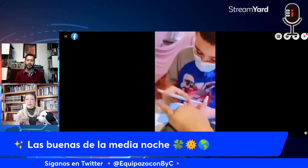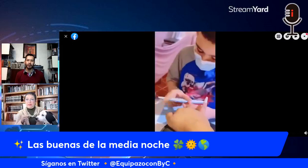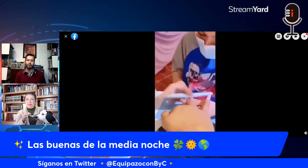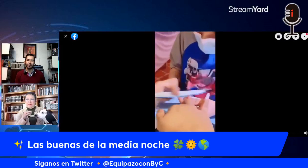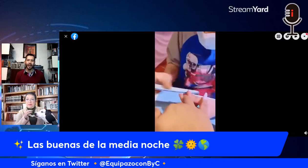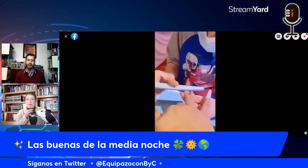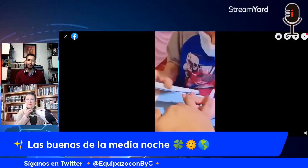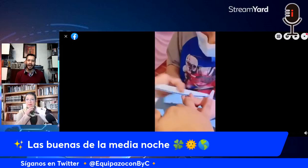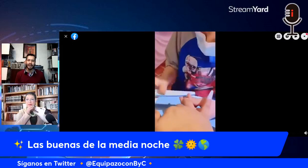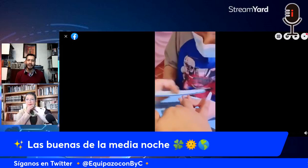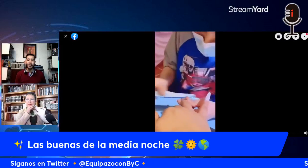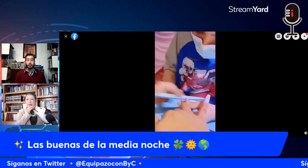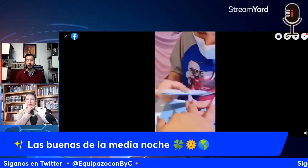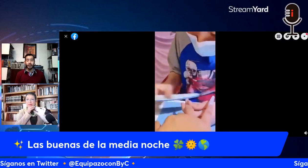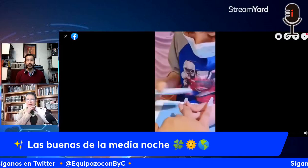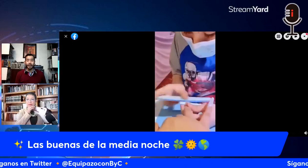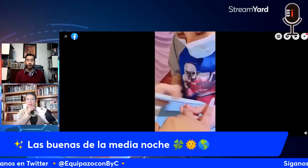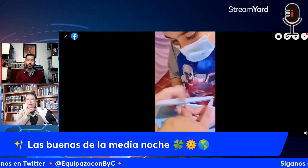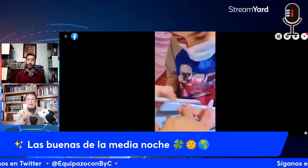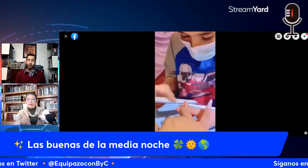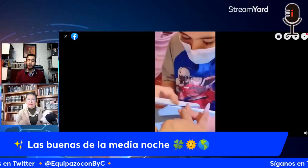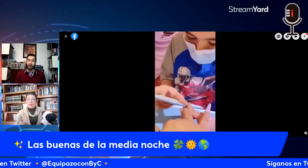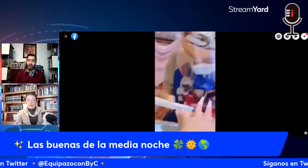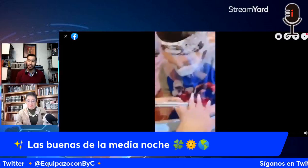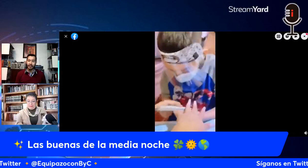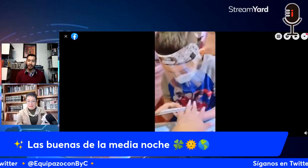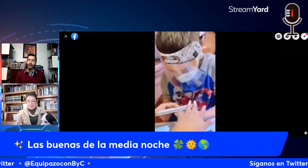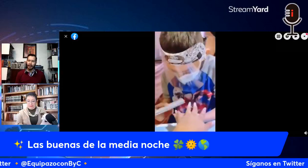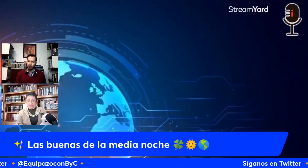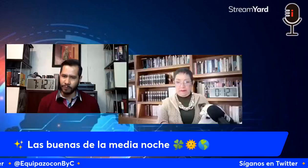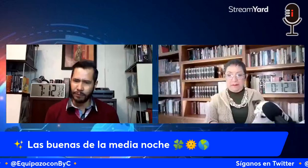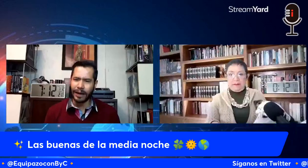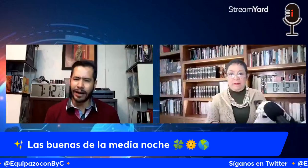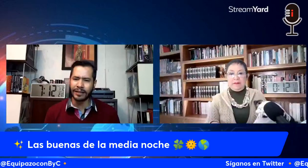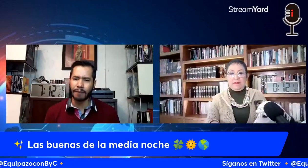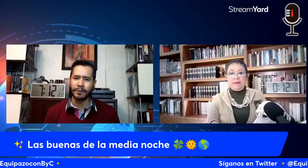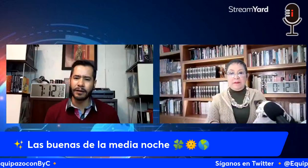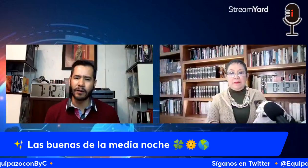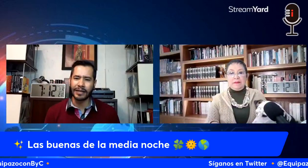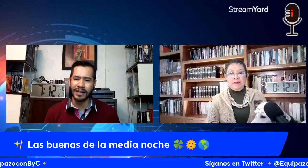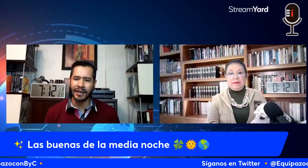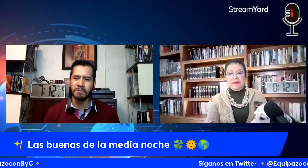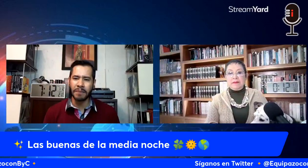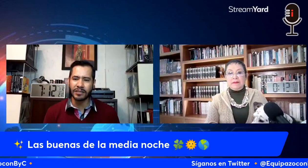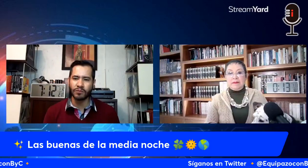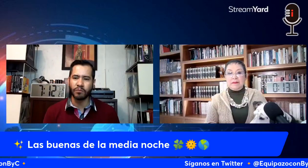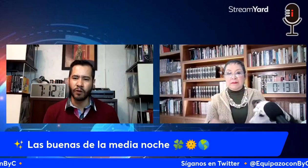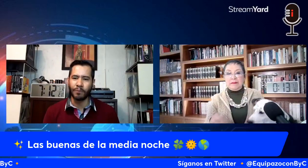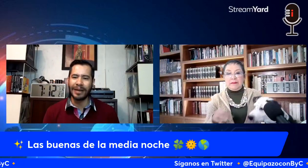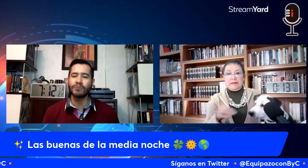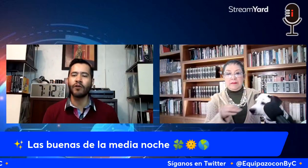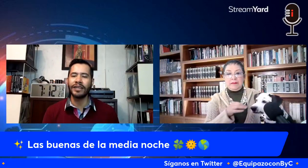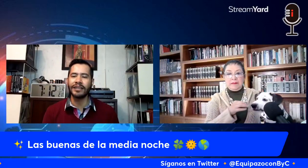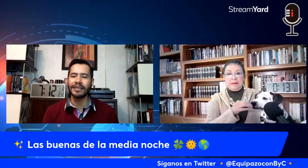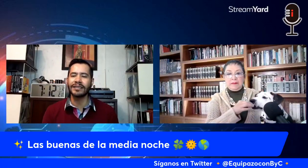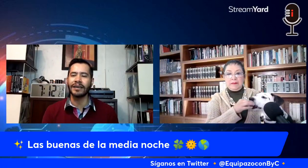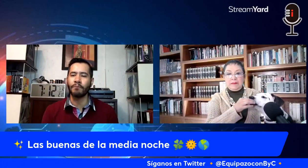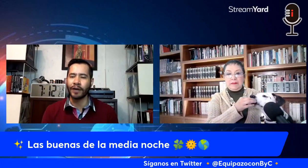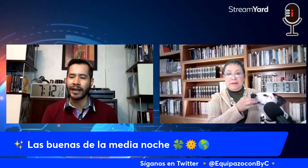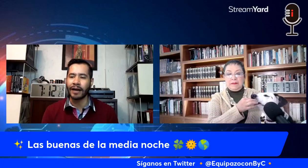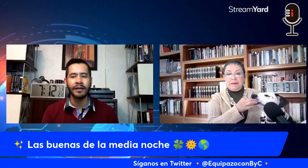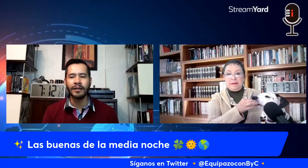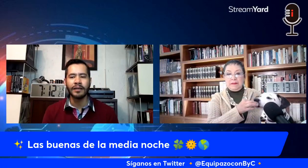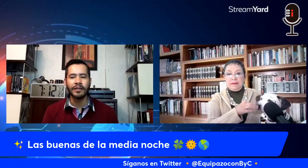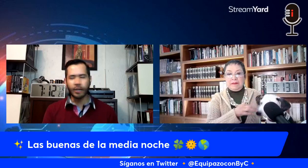pero quiero apoyar a mamá use diseños que yo puedo hacer aún me falta pero las haré más lo más bonitas que